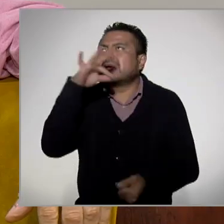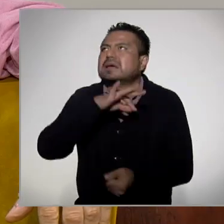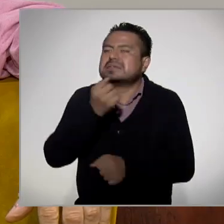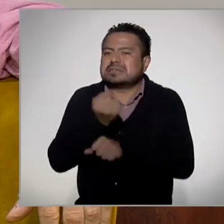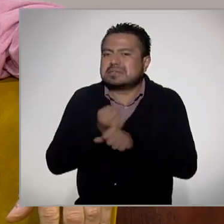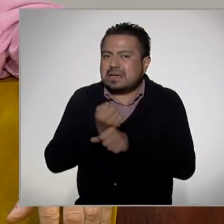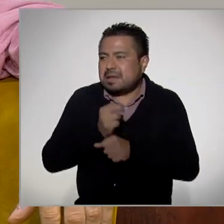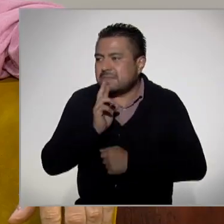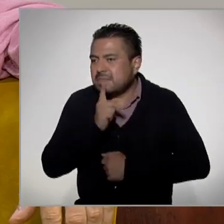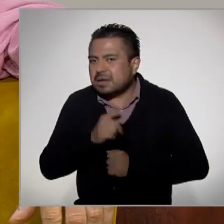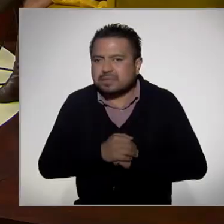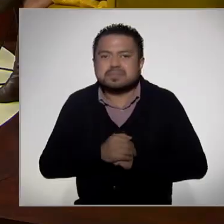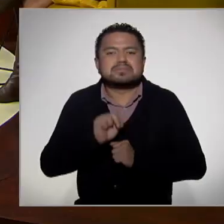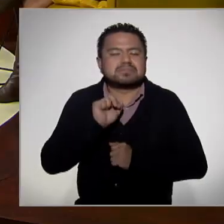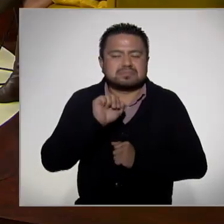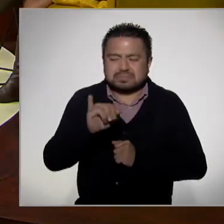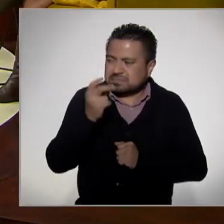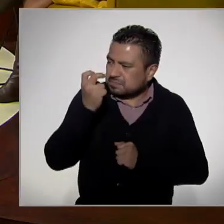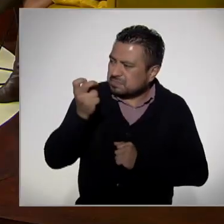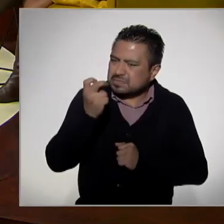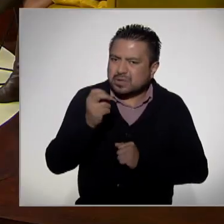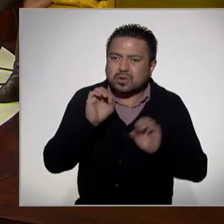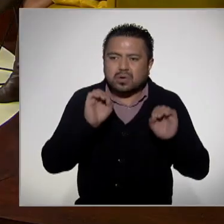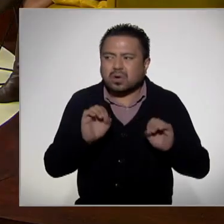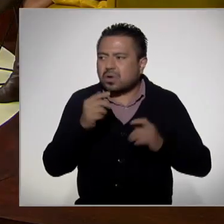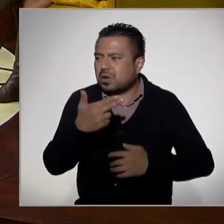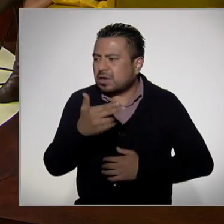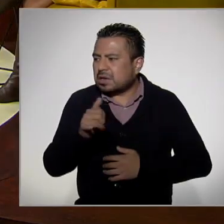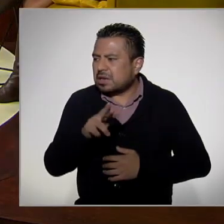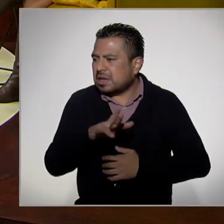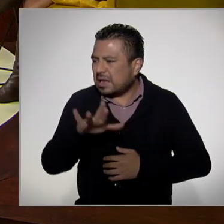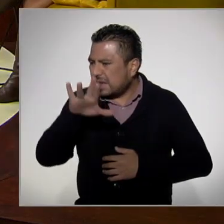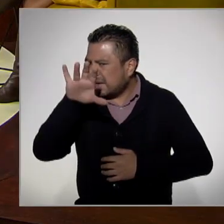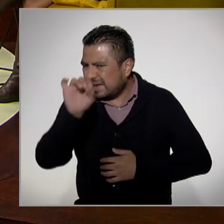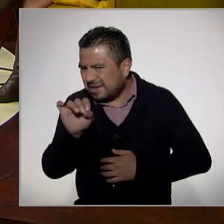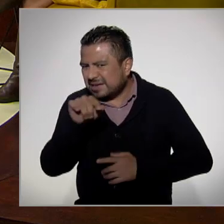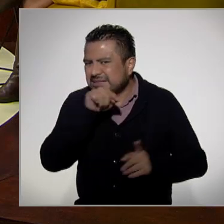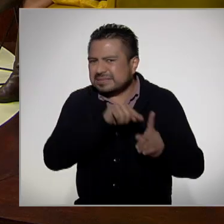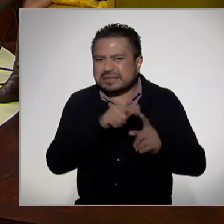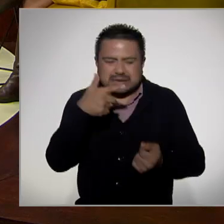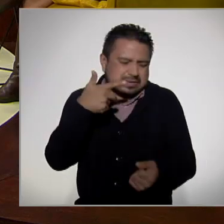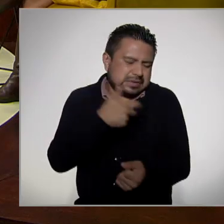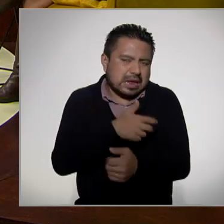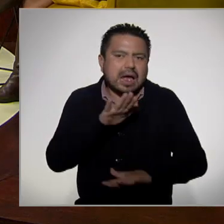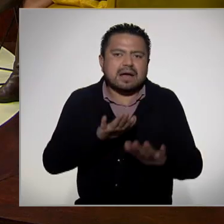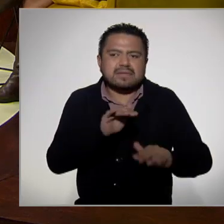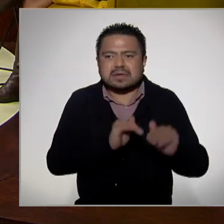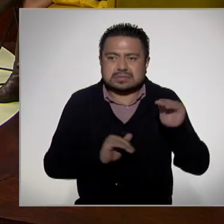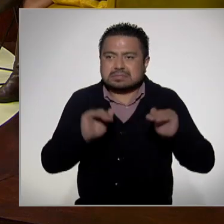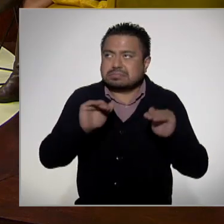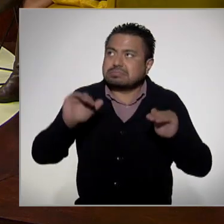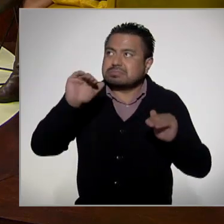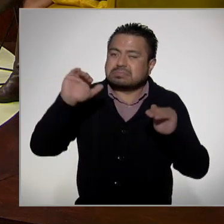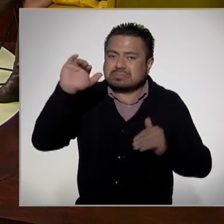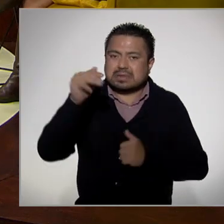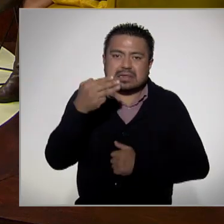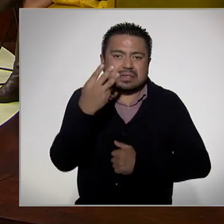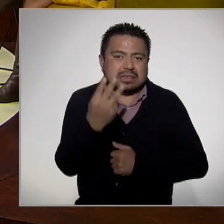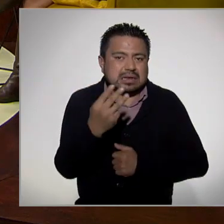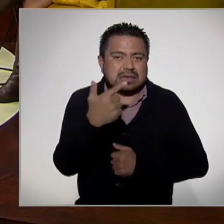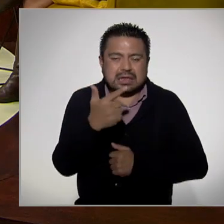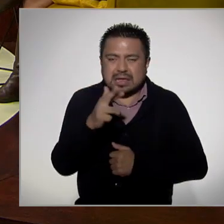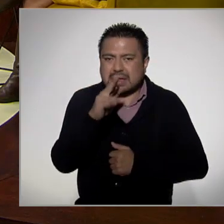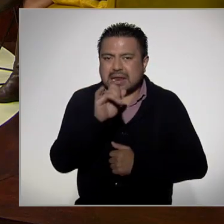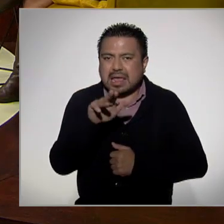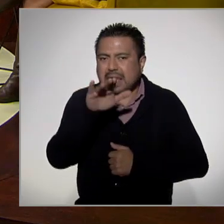sin una transición o incluso el hierro intravenoso te permite a veces elevar estar estos 3 gramos de hemoglobina en